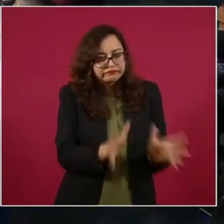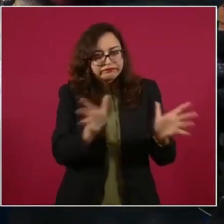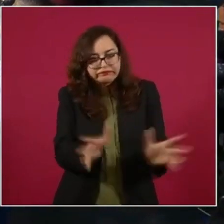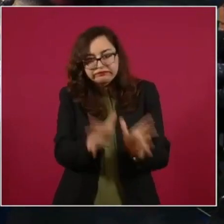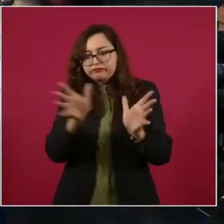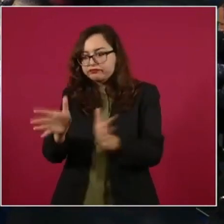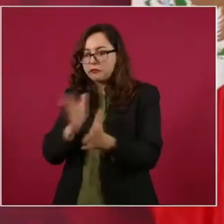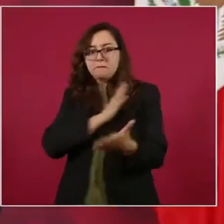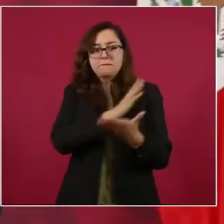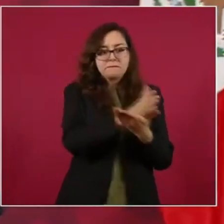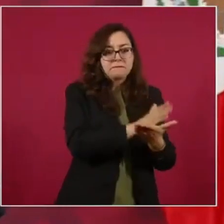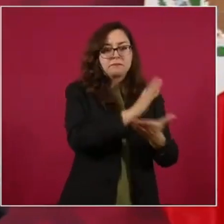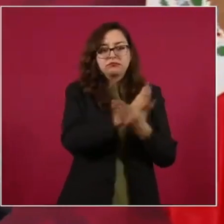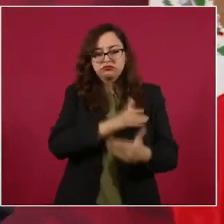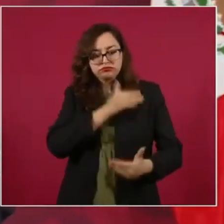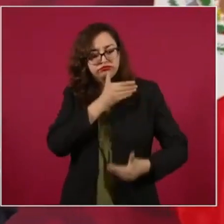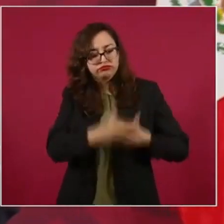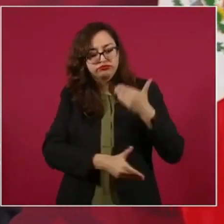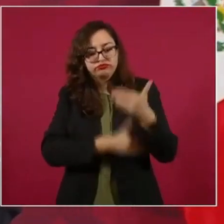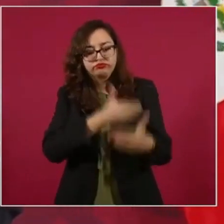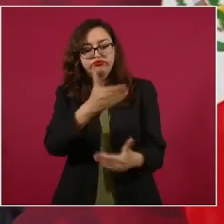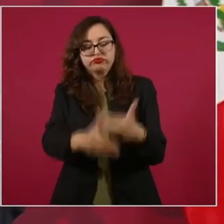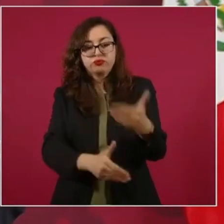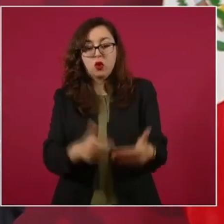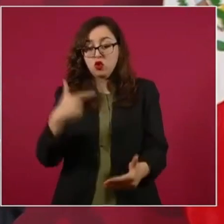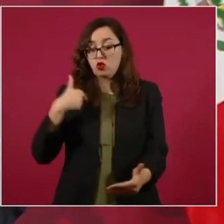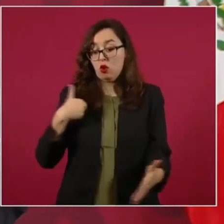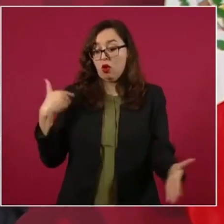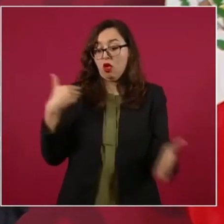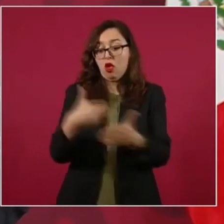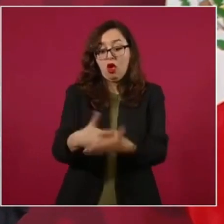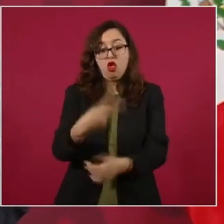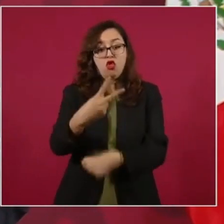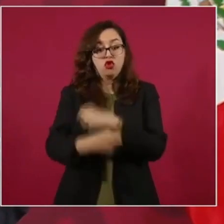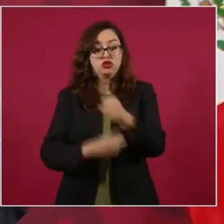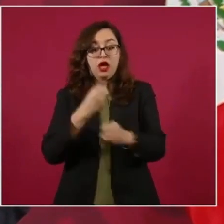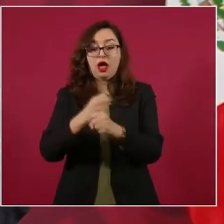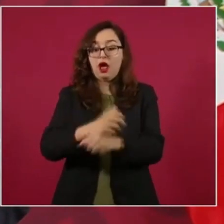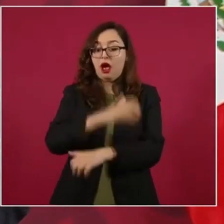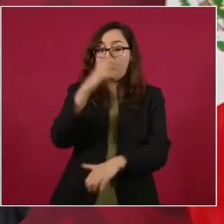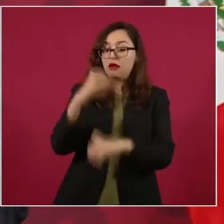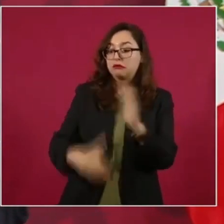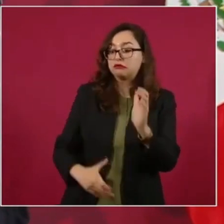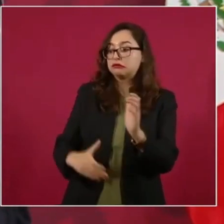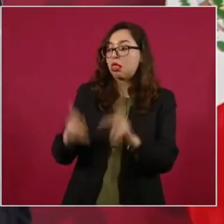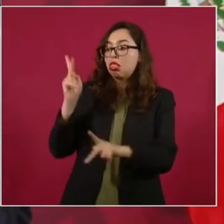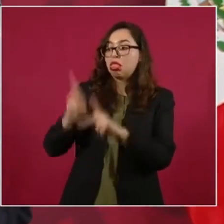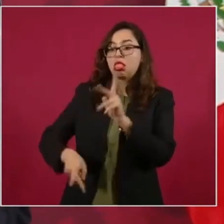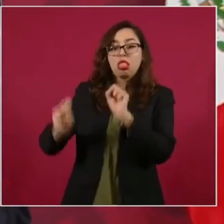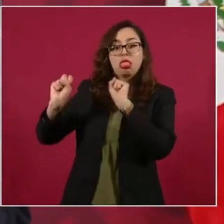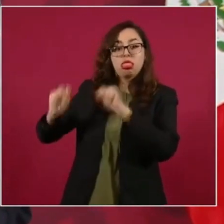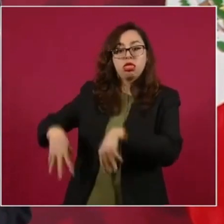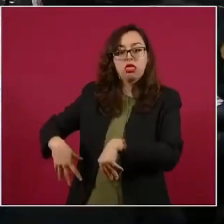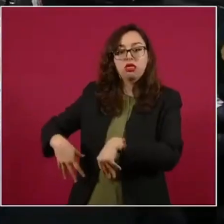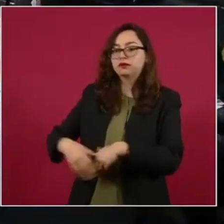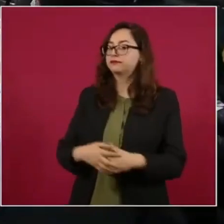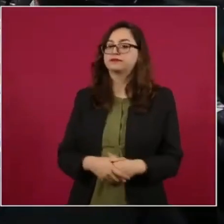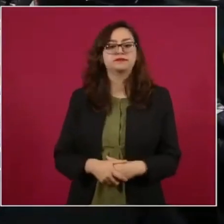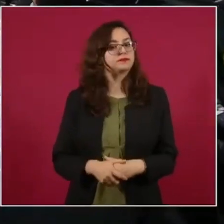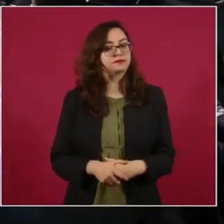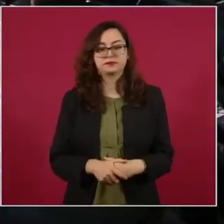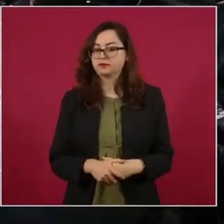procurando que avancemos, que no dejemos nada sin terminar y brincando obstáculos,